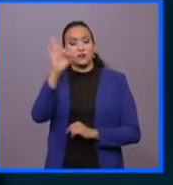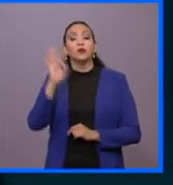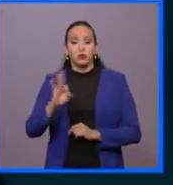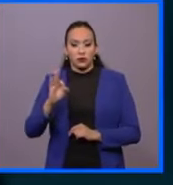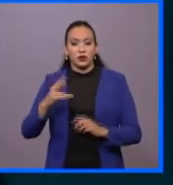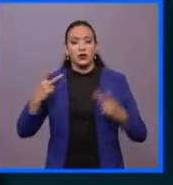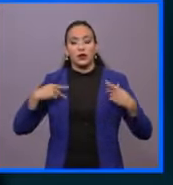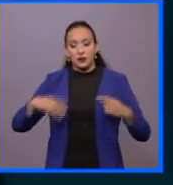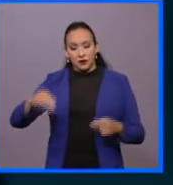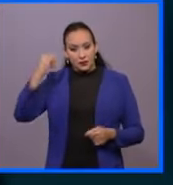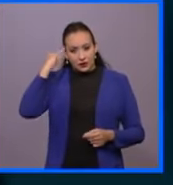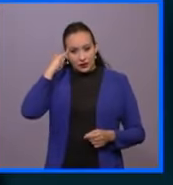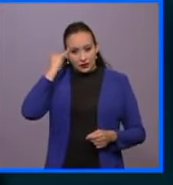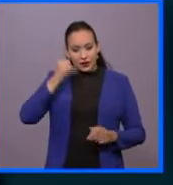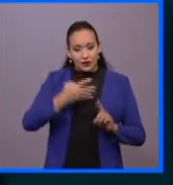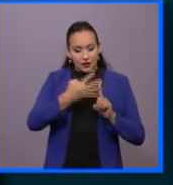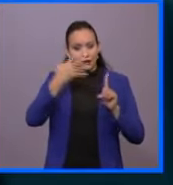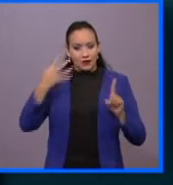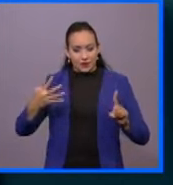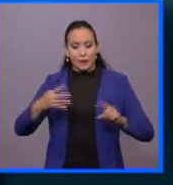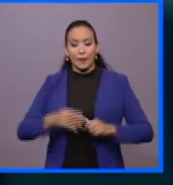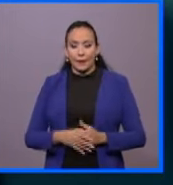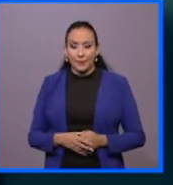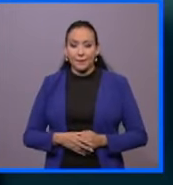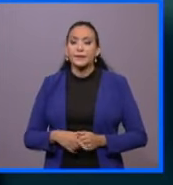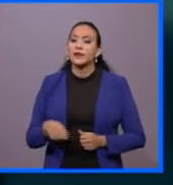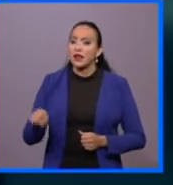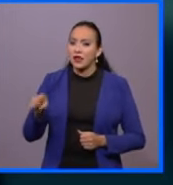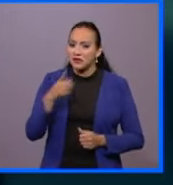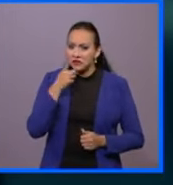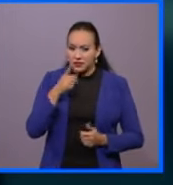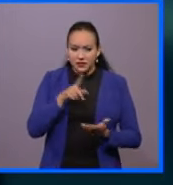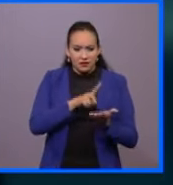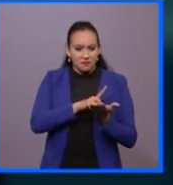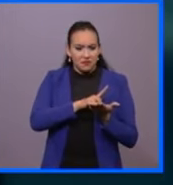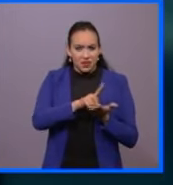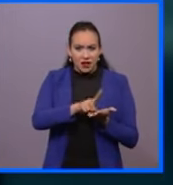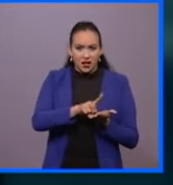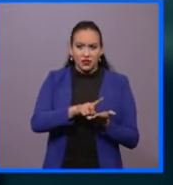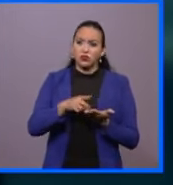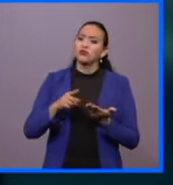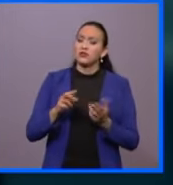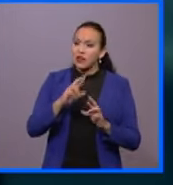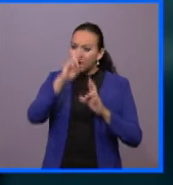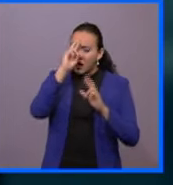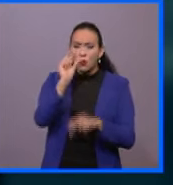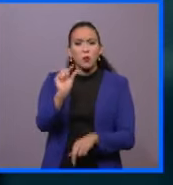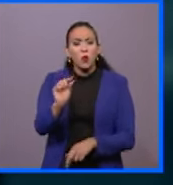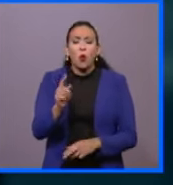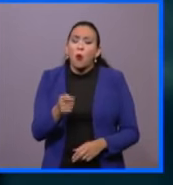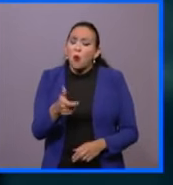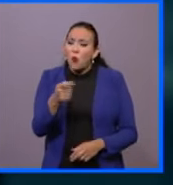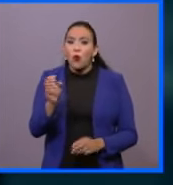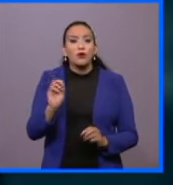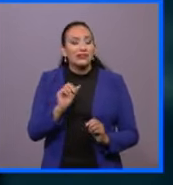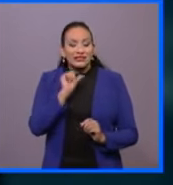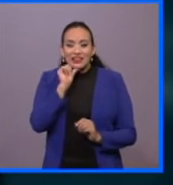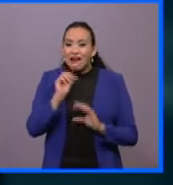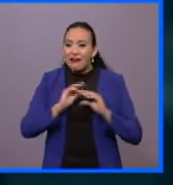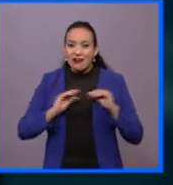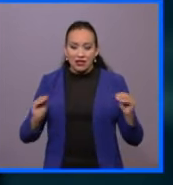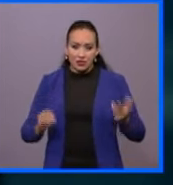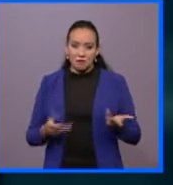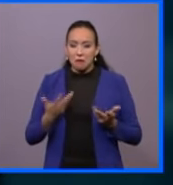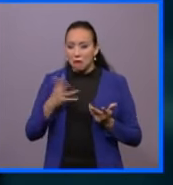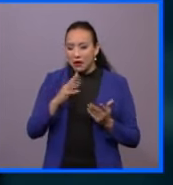38.5% de la población indígena LGBTI+, percibe que sus derechos humanos se respetan poco o nada, cifra muy